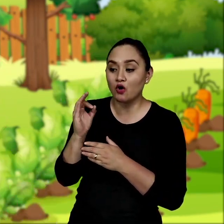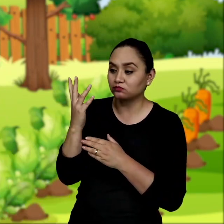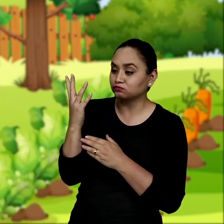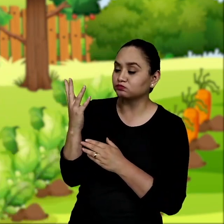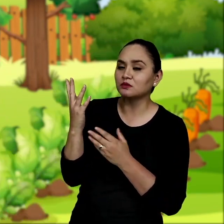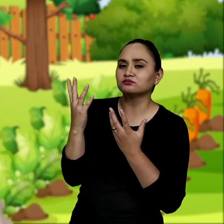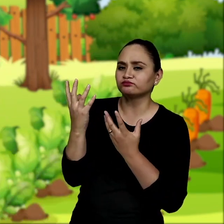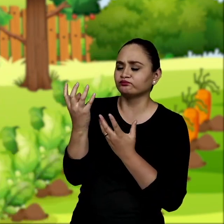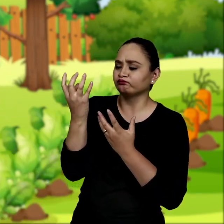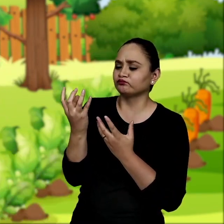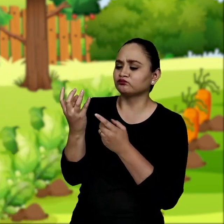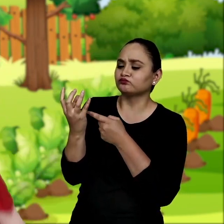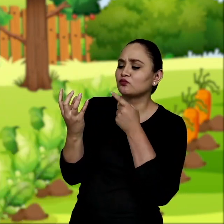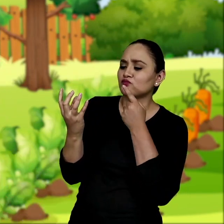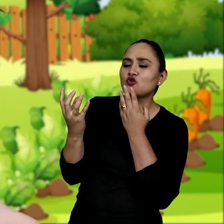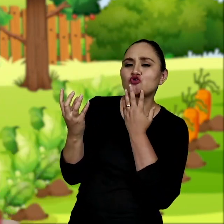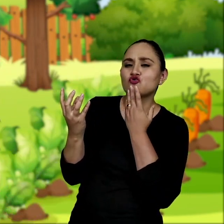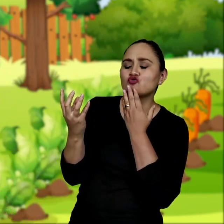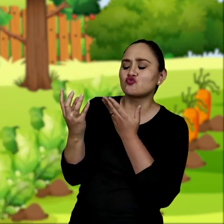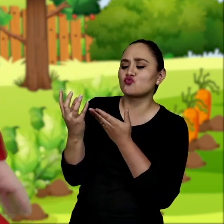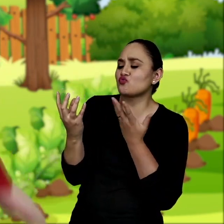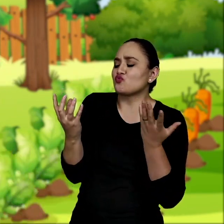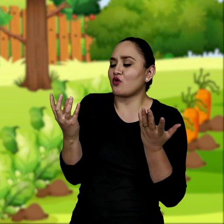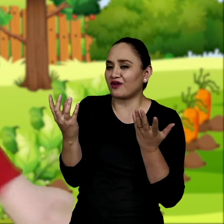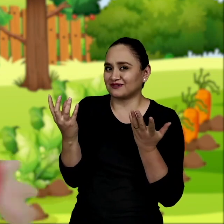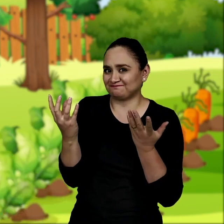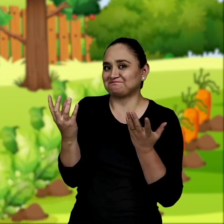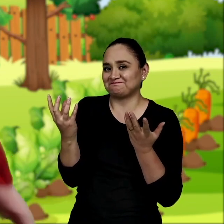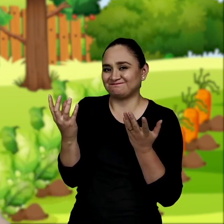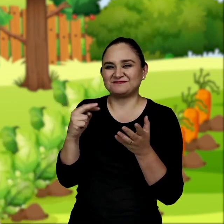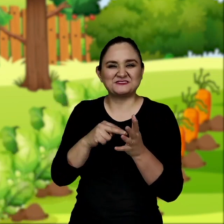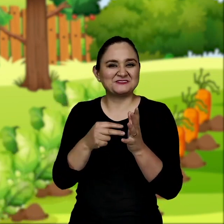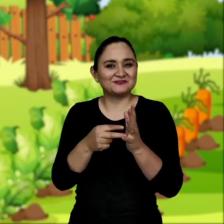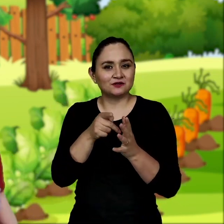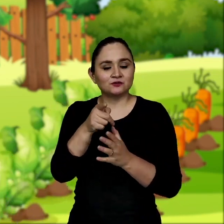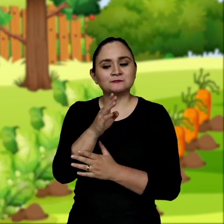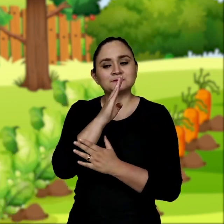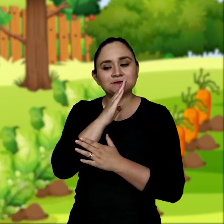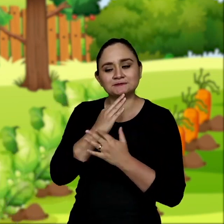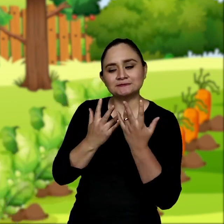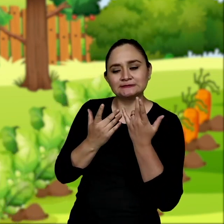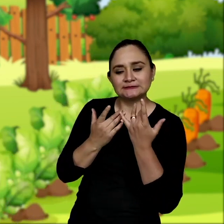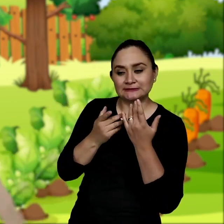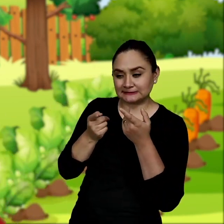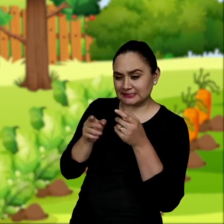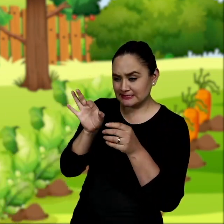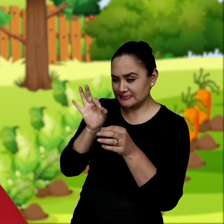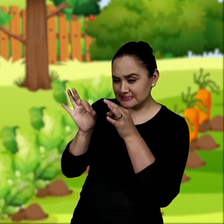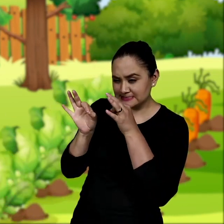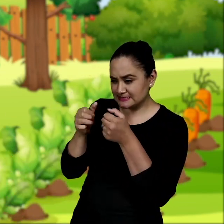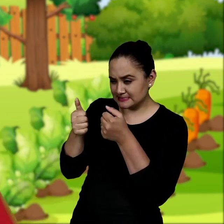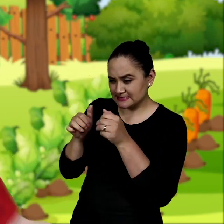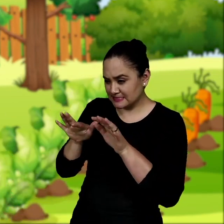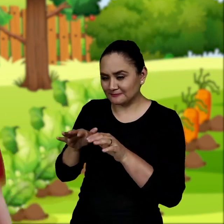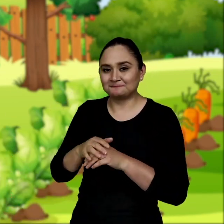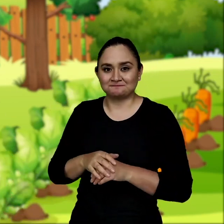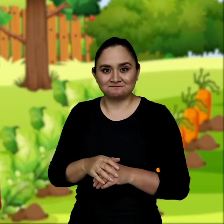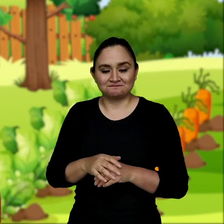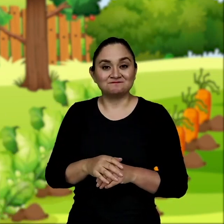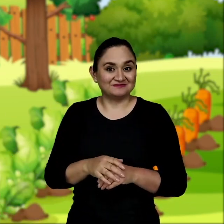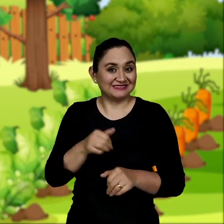los frutos estén listos. Ahora comprendo por qué me dolió la barriga cuando me comí unas moras